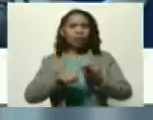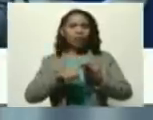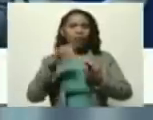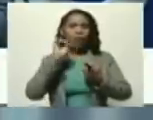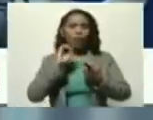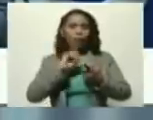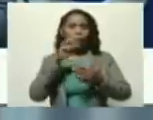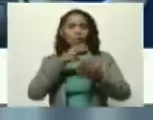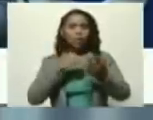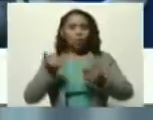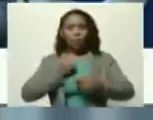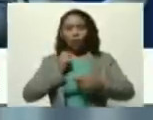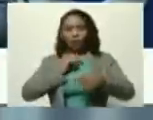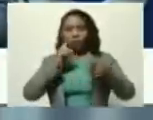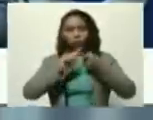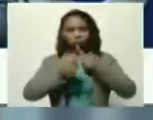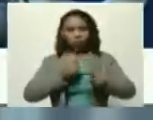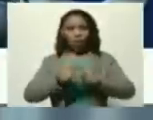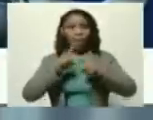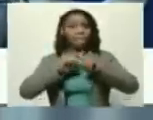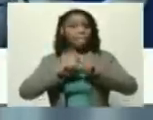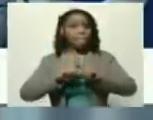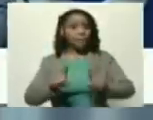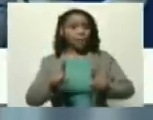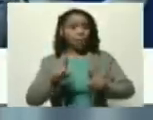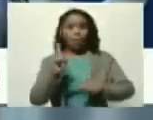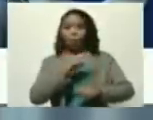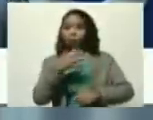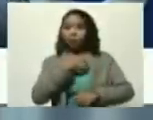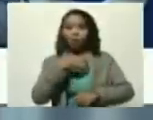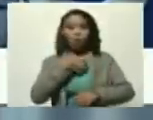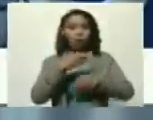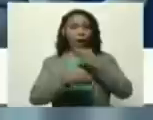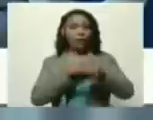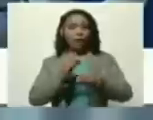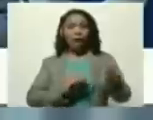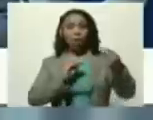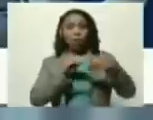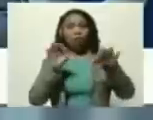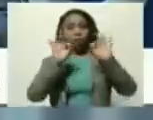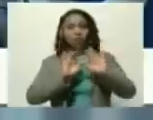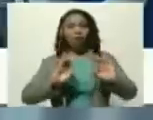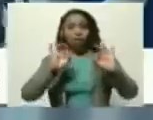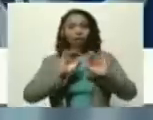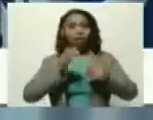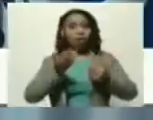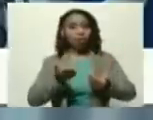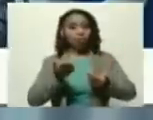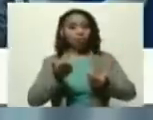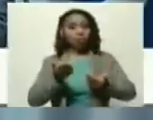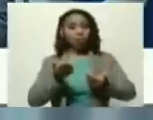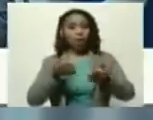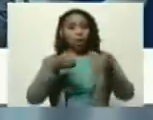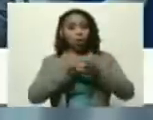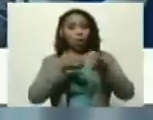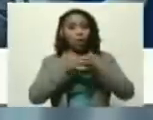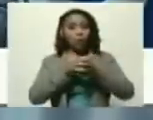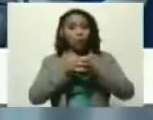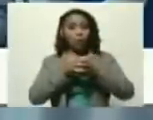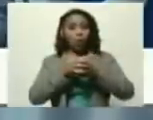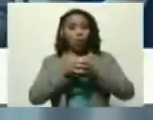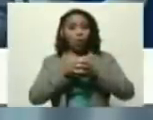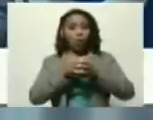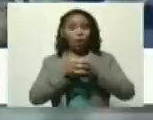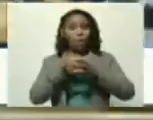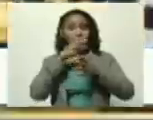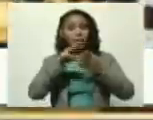de cualquier índole. Pero lo que no podemos estar de acuerdo, yo creo que nadie, es que se vandalice instalaciones